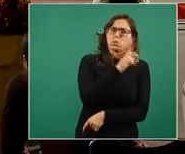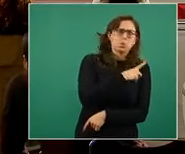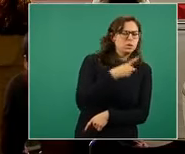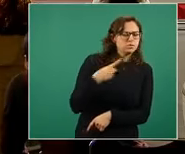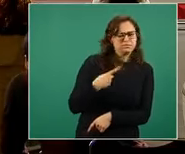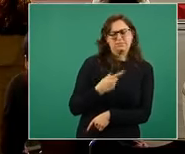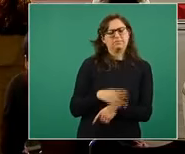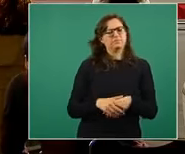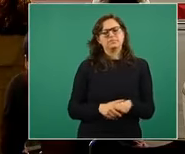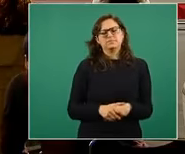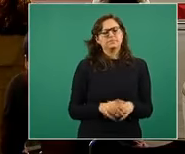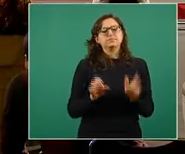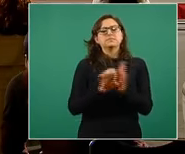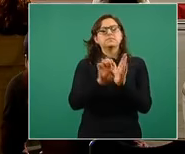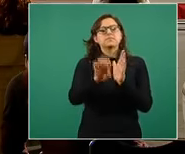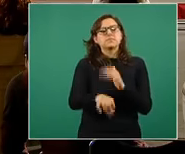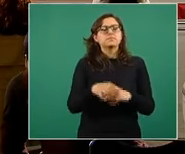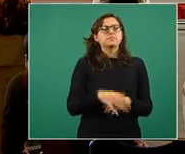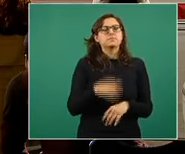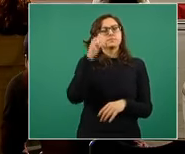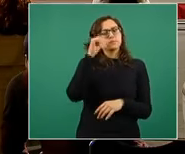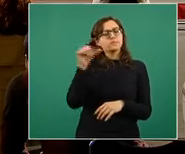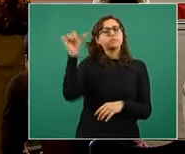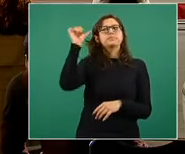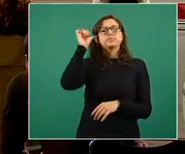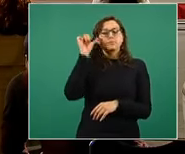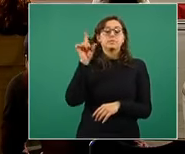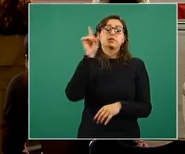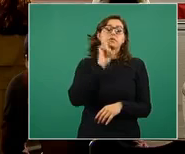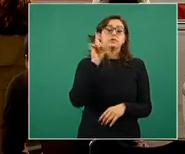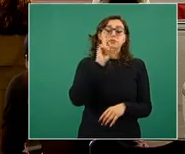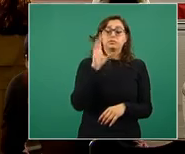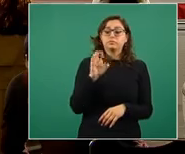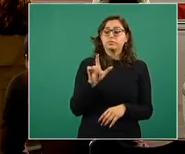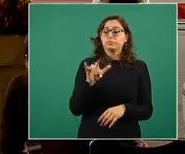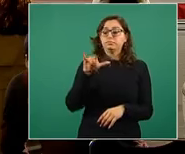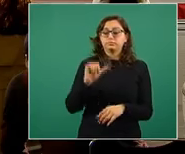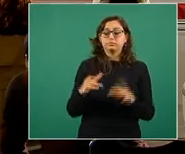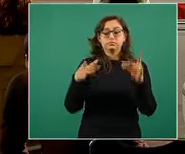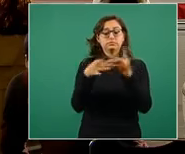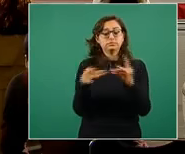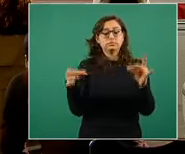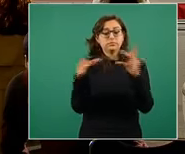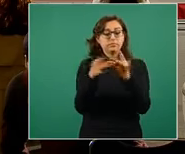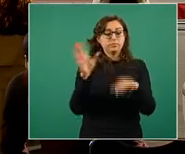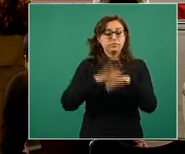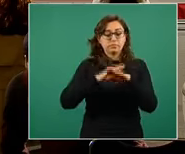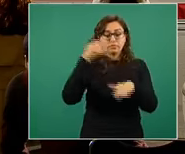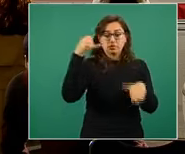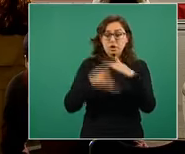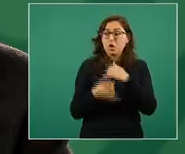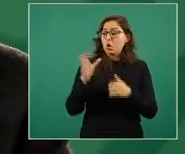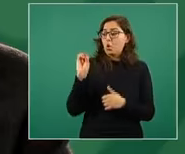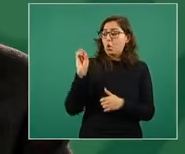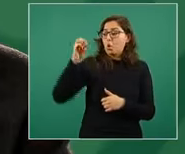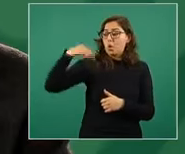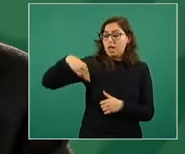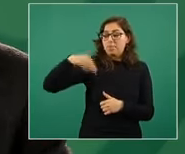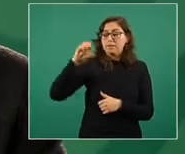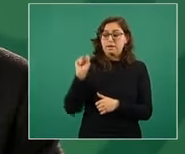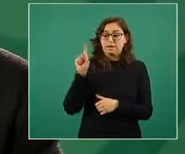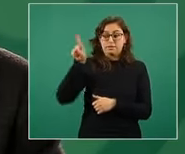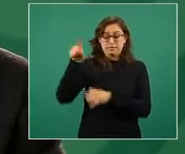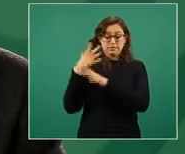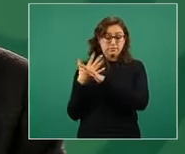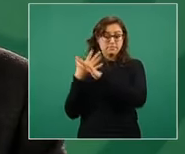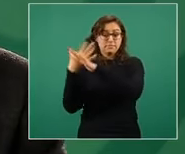de, aquí en esta conferencia, la doctora Celia Alpuche explicó a detalle cuáles fueron las consideraciones de la Organización Mundial de la Salud y del